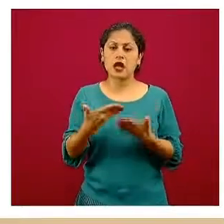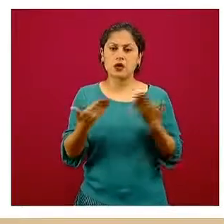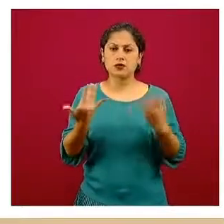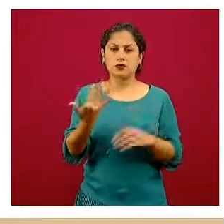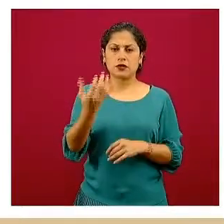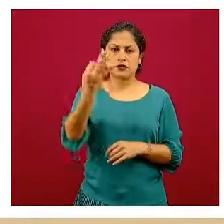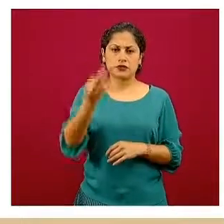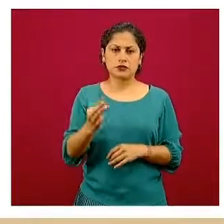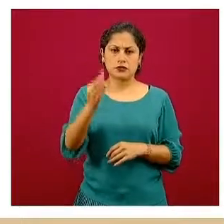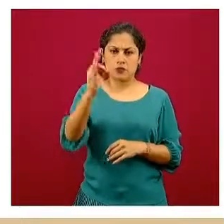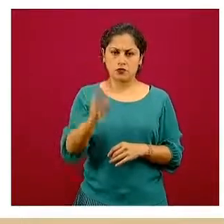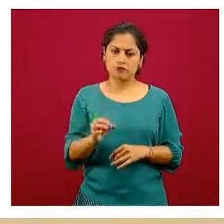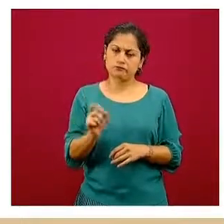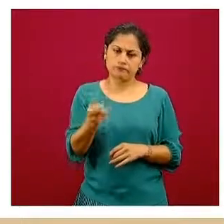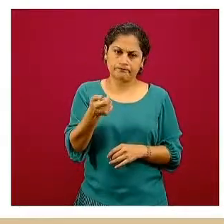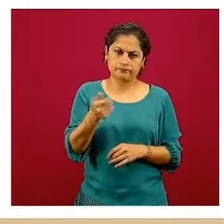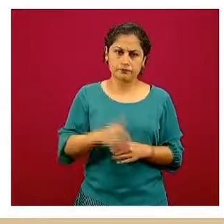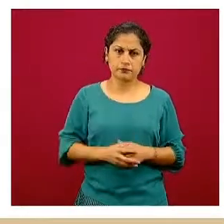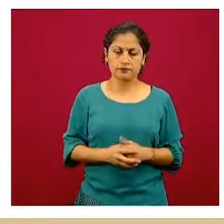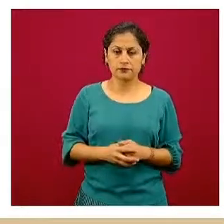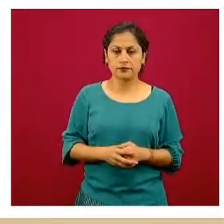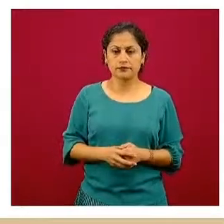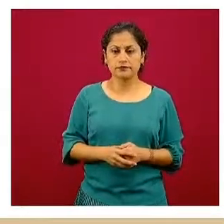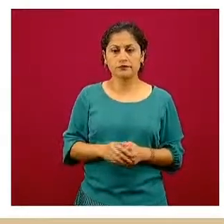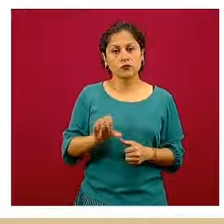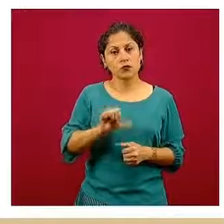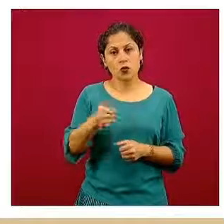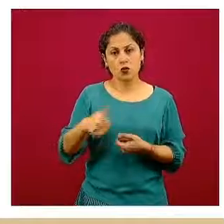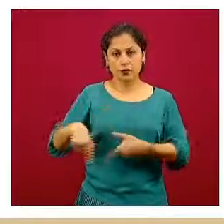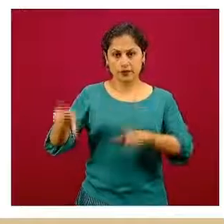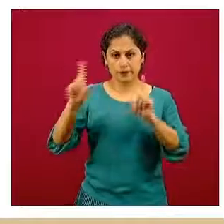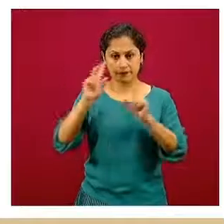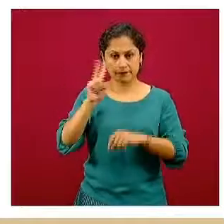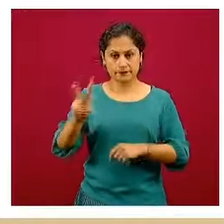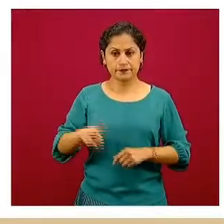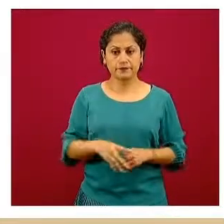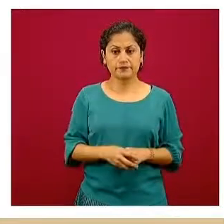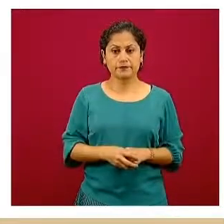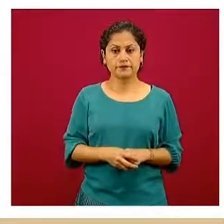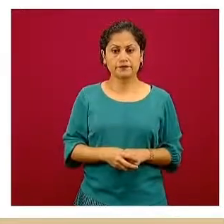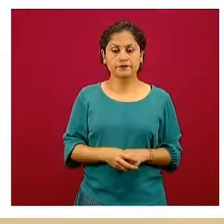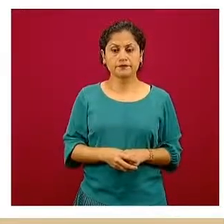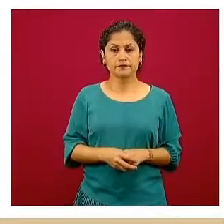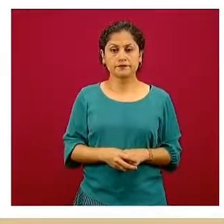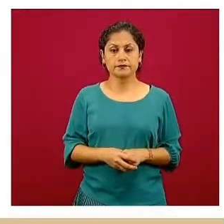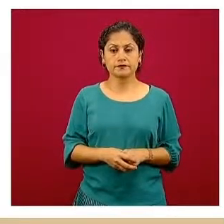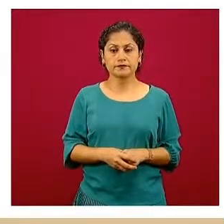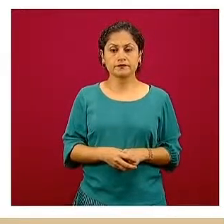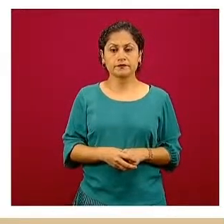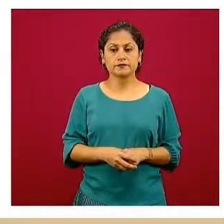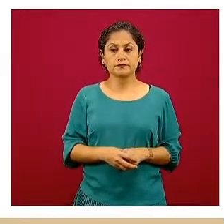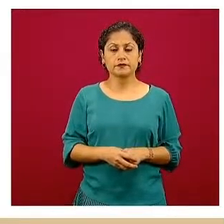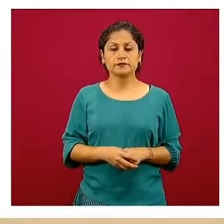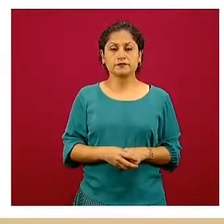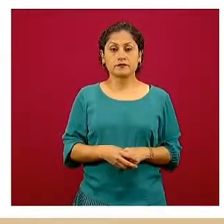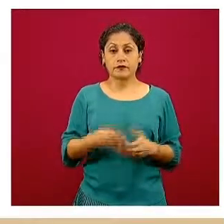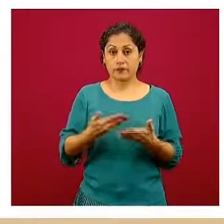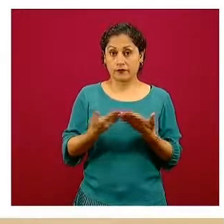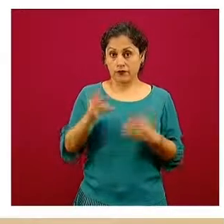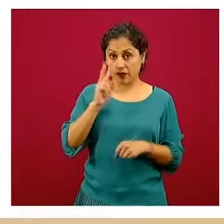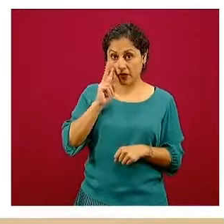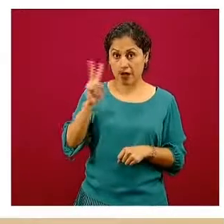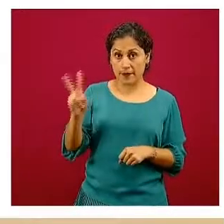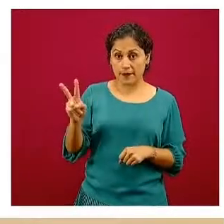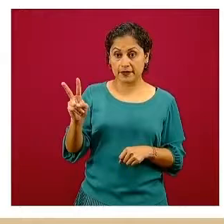realmente mínima. Si vemos la siguiente diapositiva, vamos a ver ahora cómo esa curva se desplaza a la derecha, y